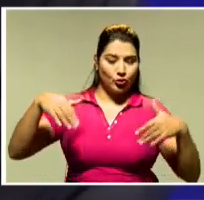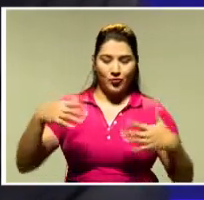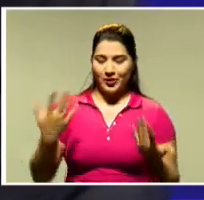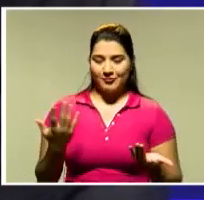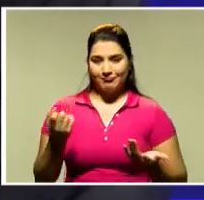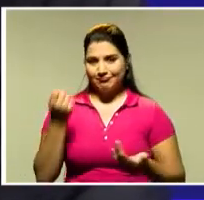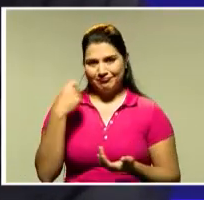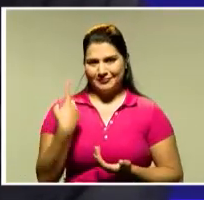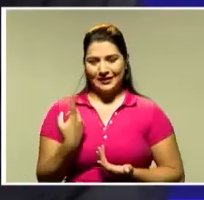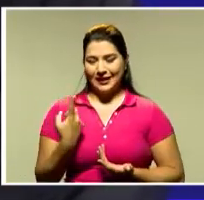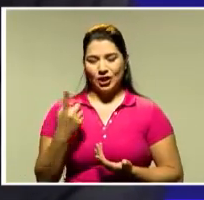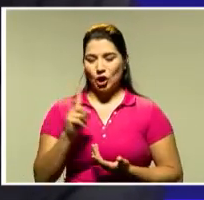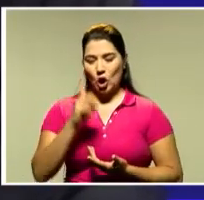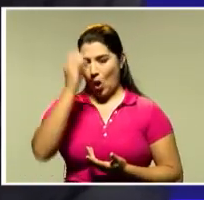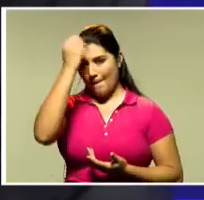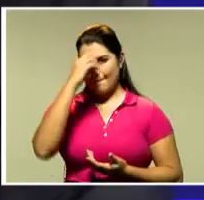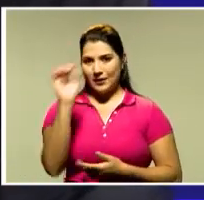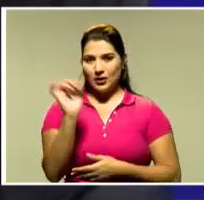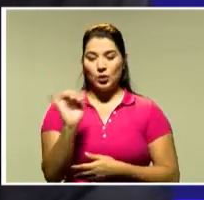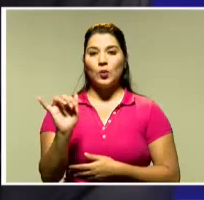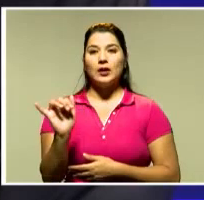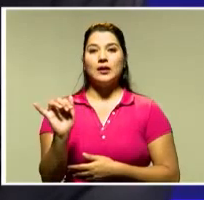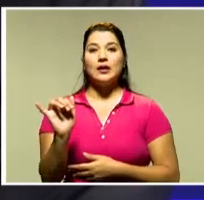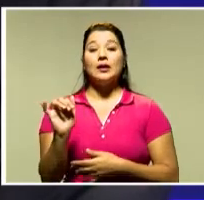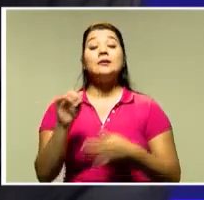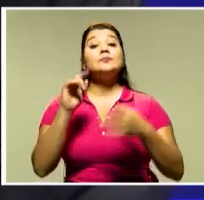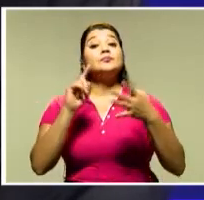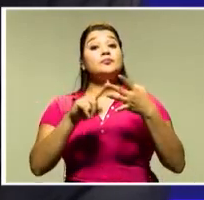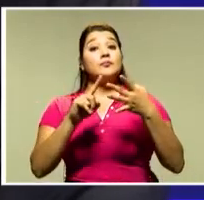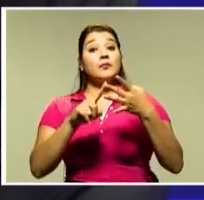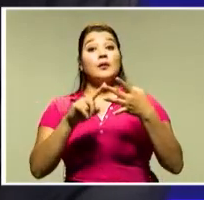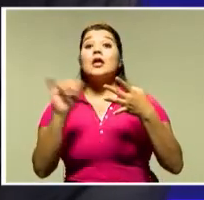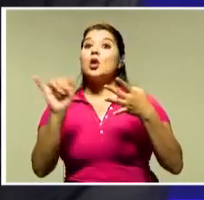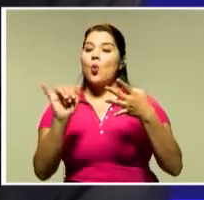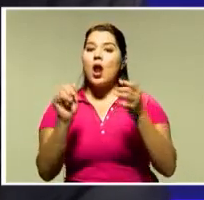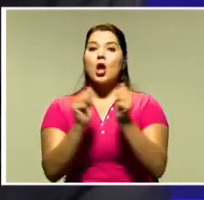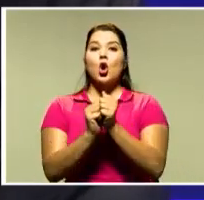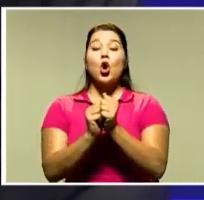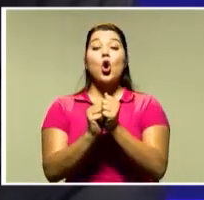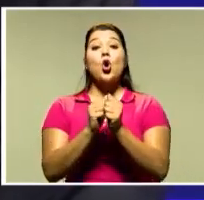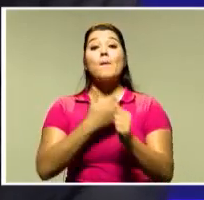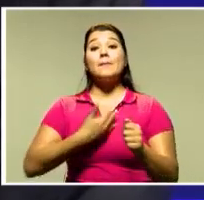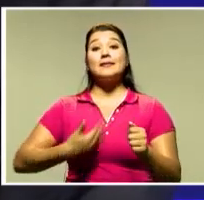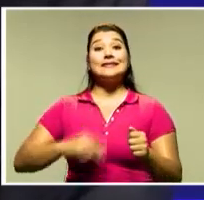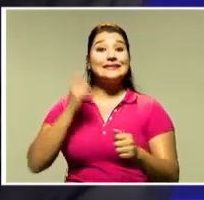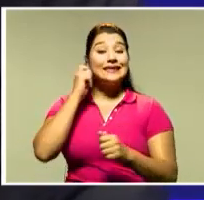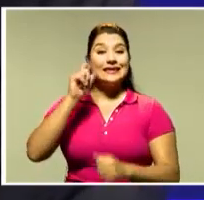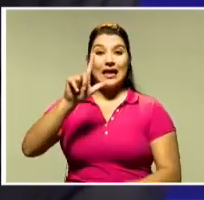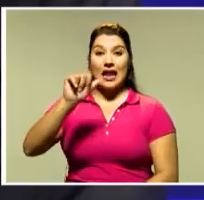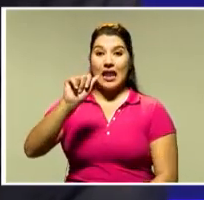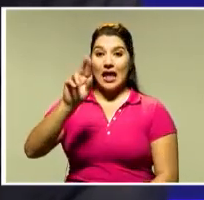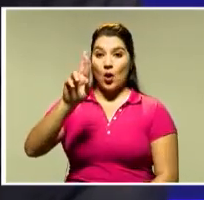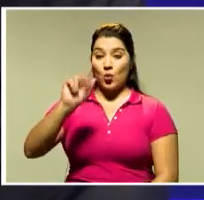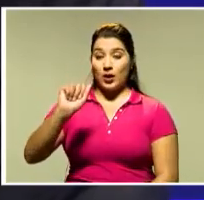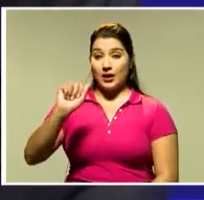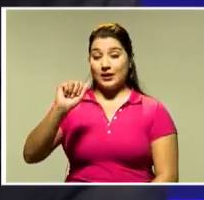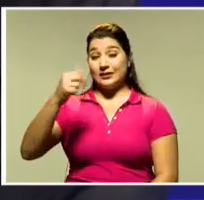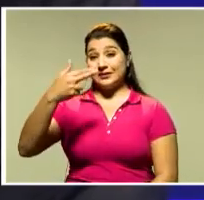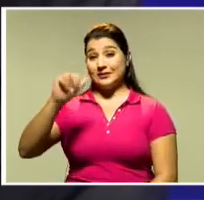compartir de la visión que en aquel tiempo tenía la sala. Lo mismo durante el gobierno de doña Laura, a pesar de las groserías y